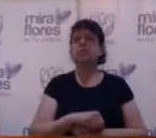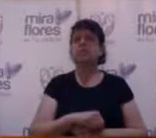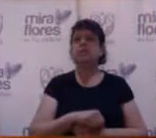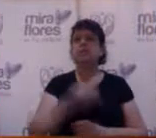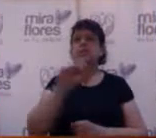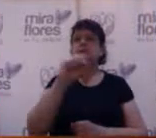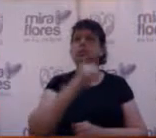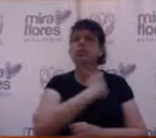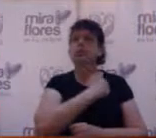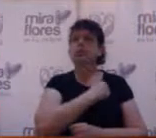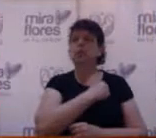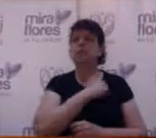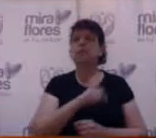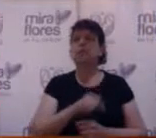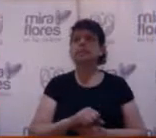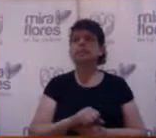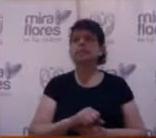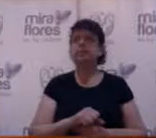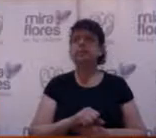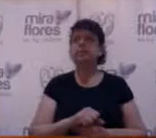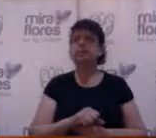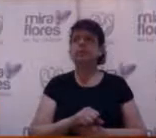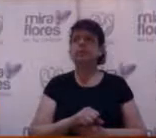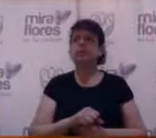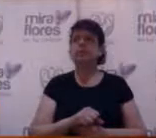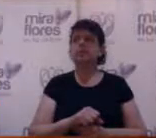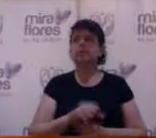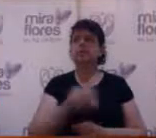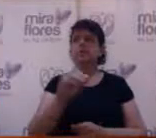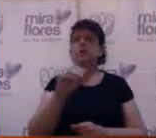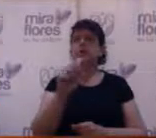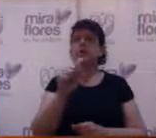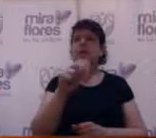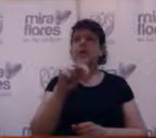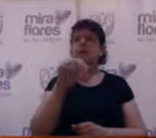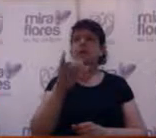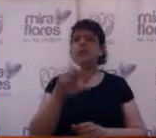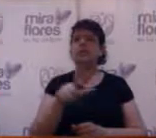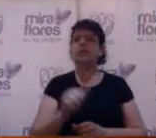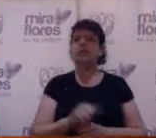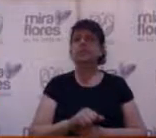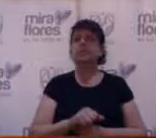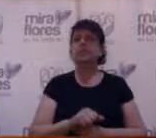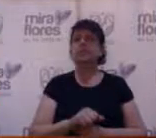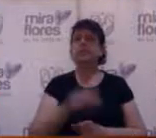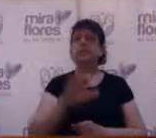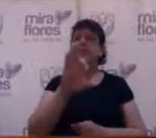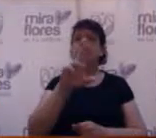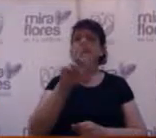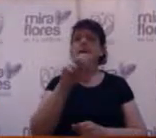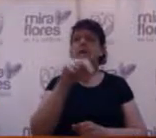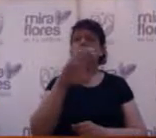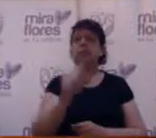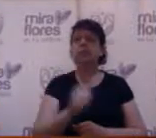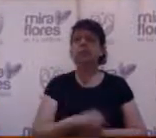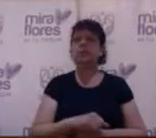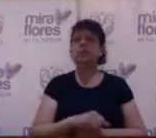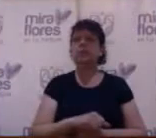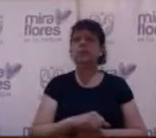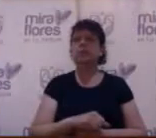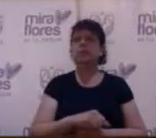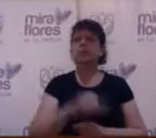Señora Susana Stiglitz Watson. Presente. Señorita Daniela Lozano Vítor. Presente. Señora Franca Rey Camino.